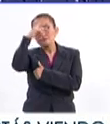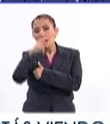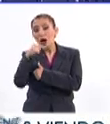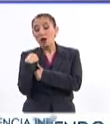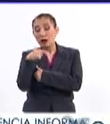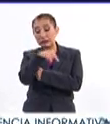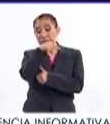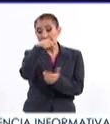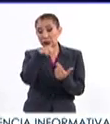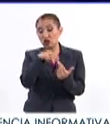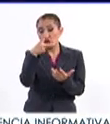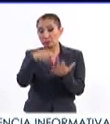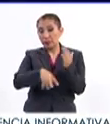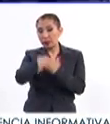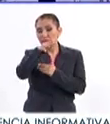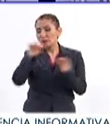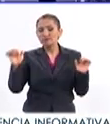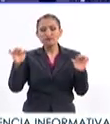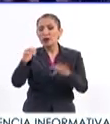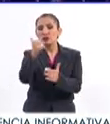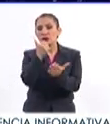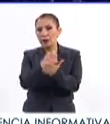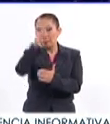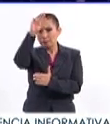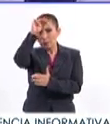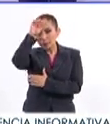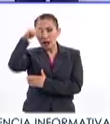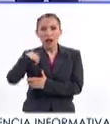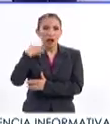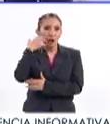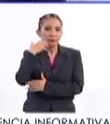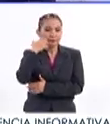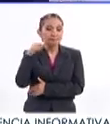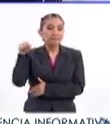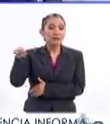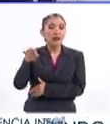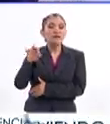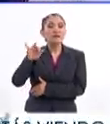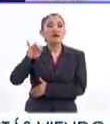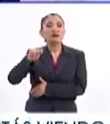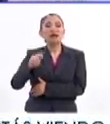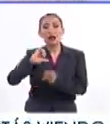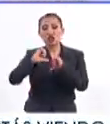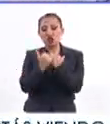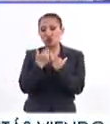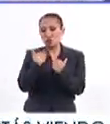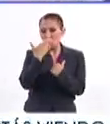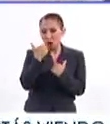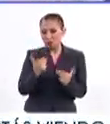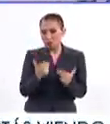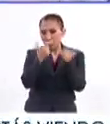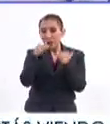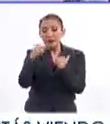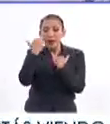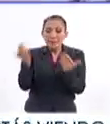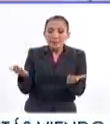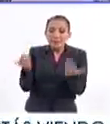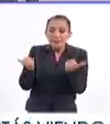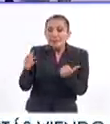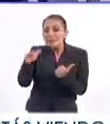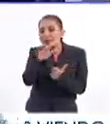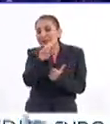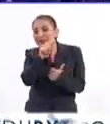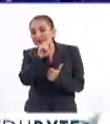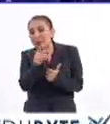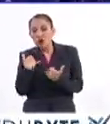cuya edición regional 2019 se realizó en la ciudad de Monterrey, en Nuevo León. FIRST es una asociación sin fines de lucro que busca acercar a las